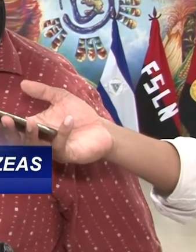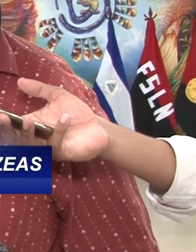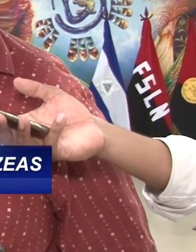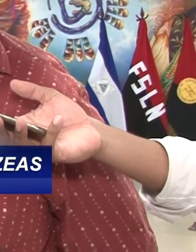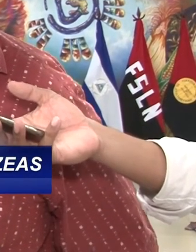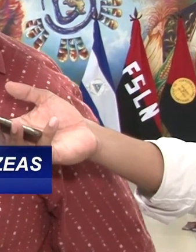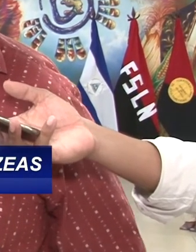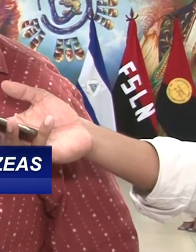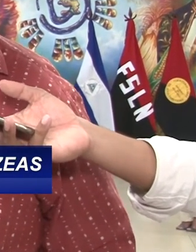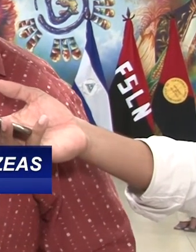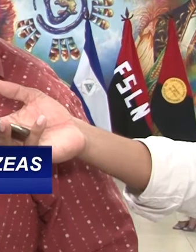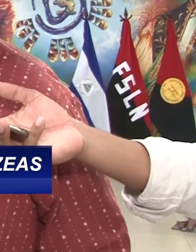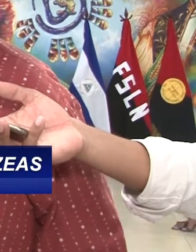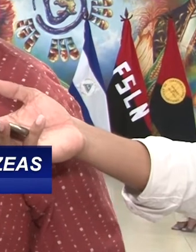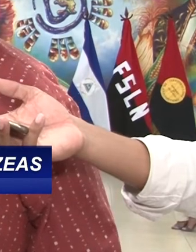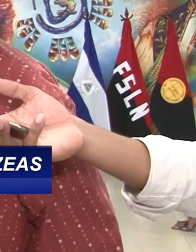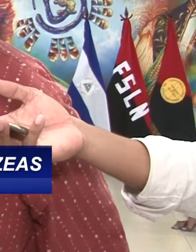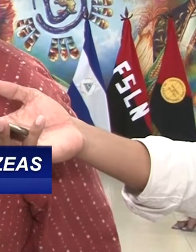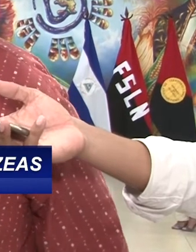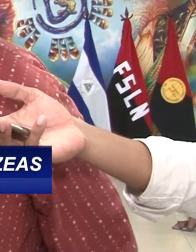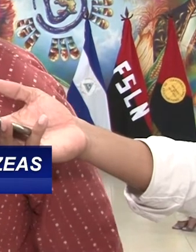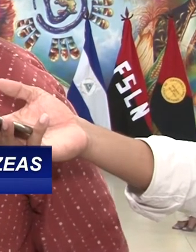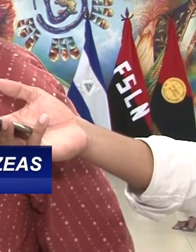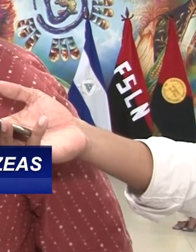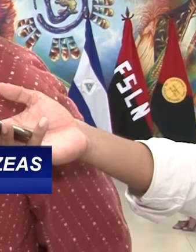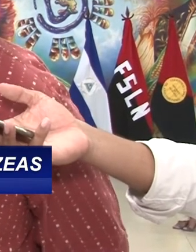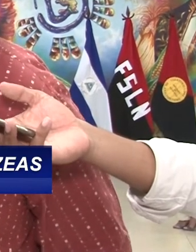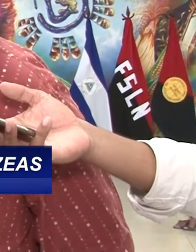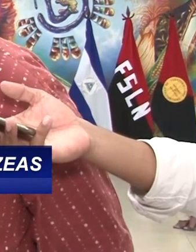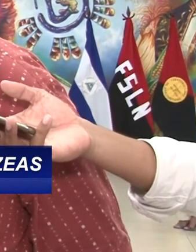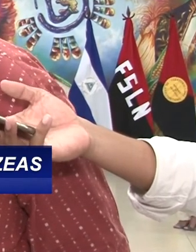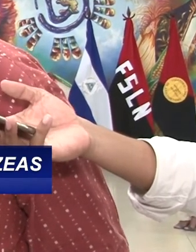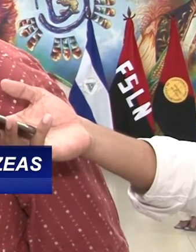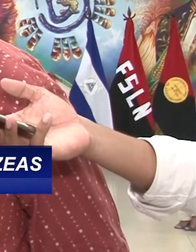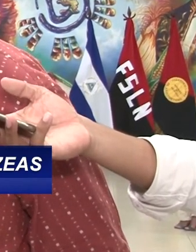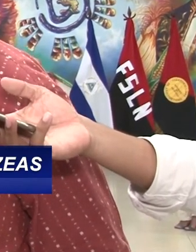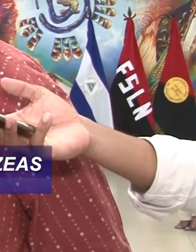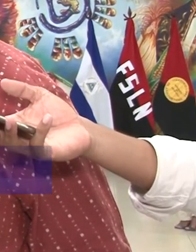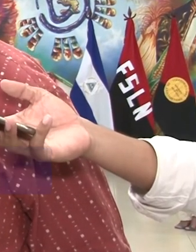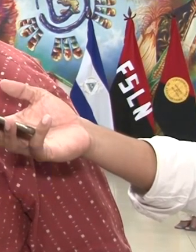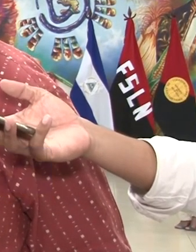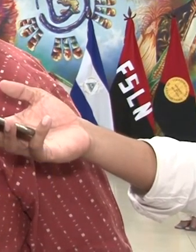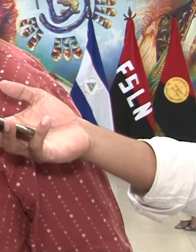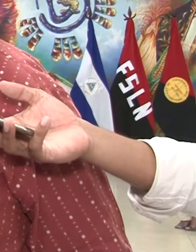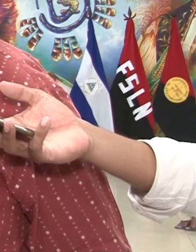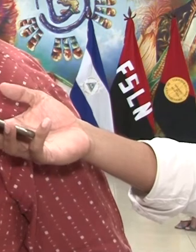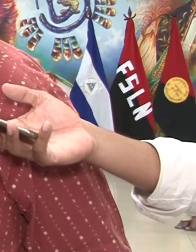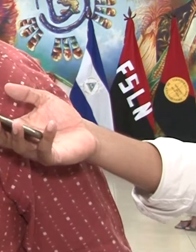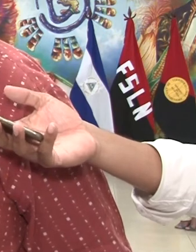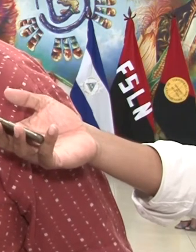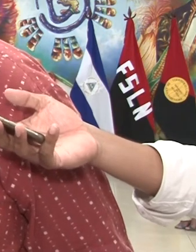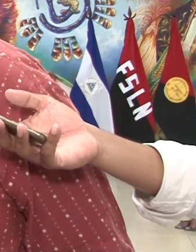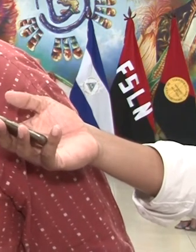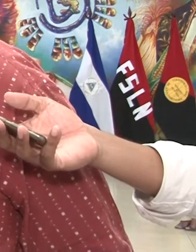nos lavamos con gel al entrar, y entonces es seguro, pues, y sobre todo, pues, que la gente, toda